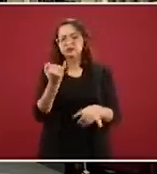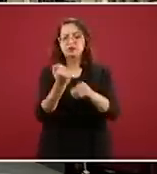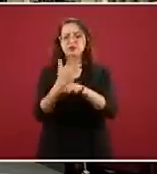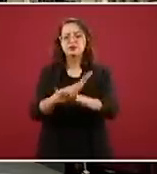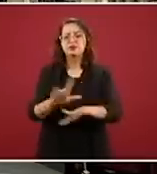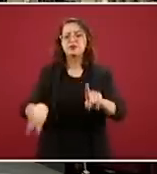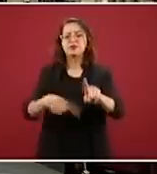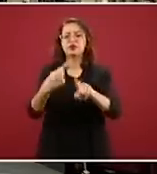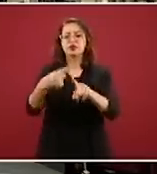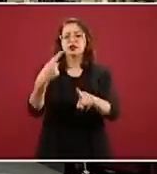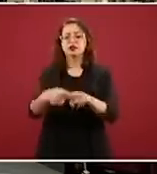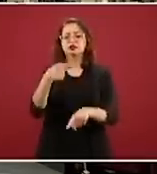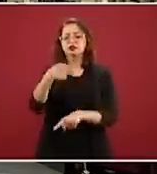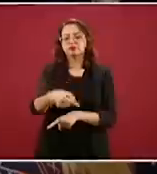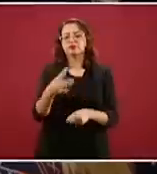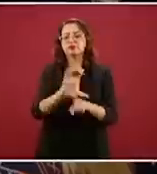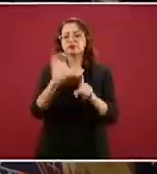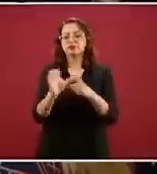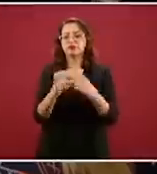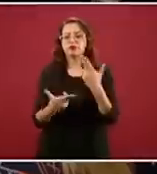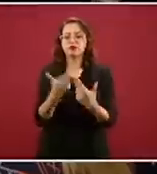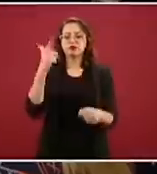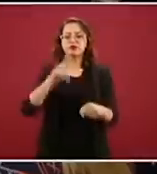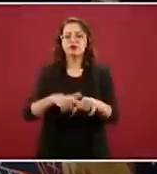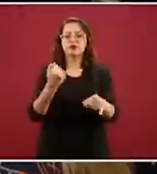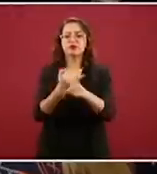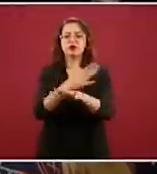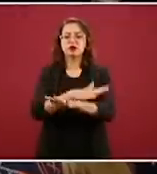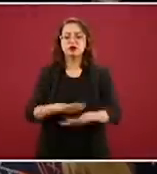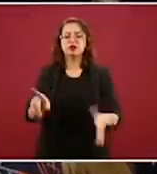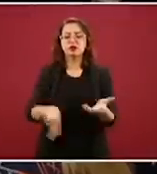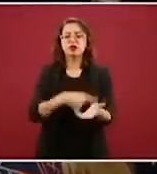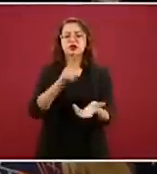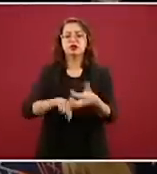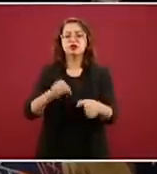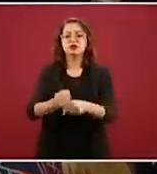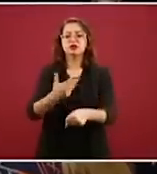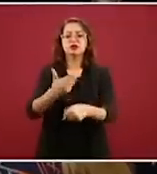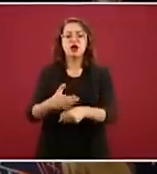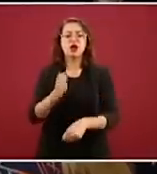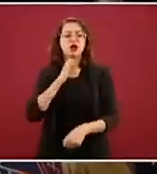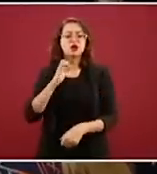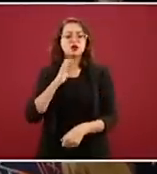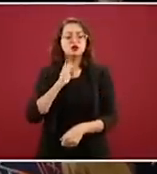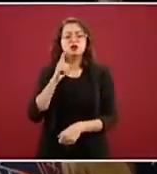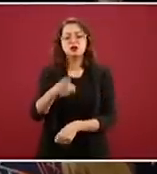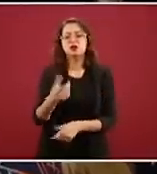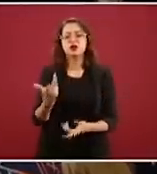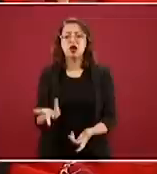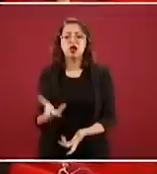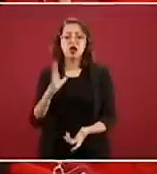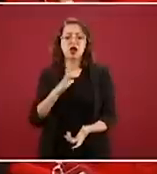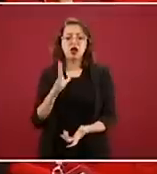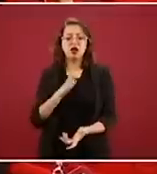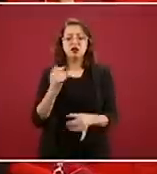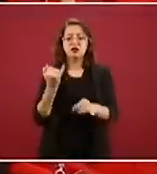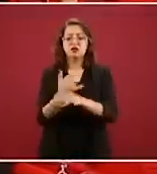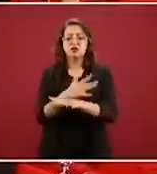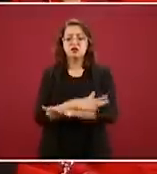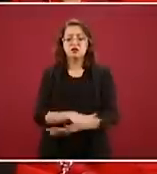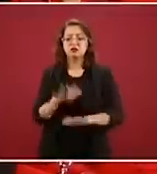la Comisión Nacional de Información del Secretariado Ejecutivo. ¿Qué información tiene al respecto de que se